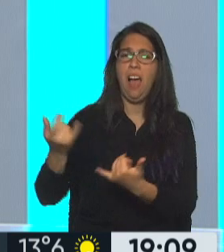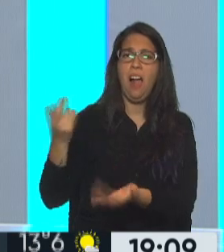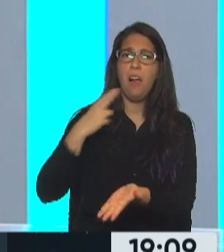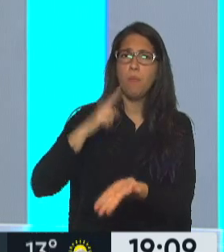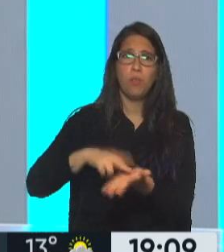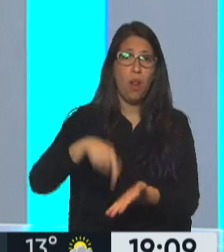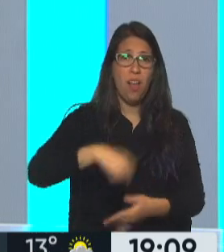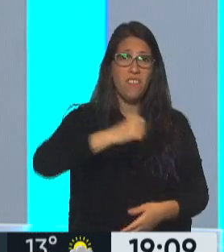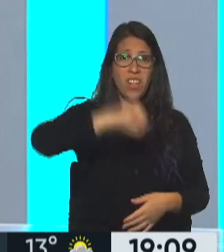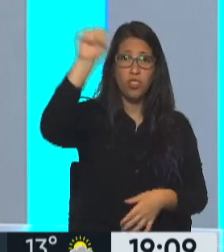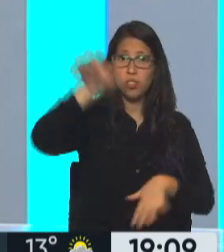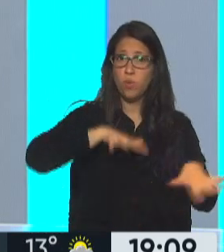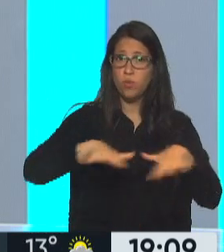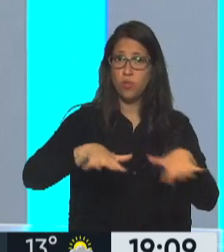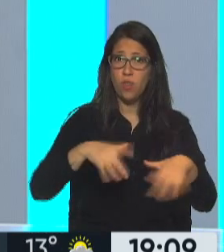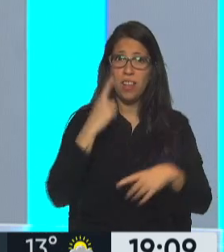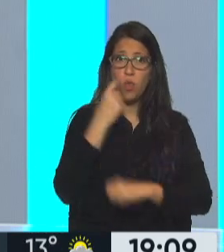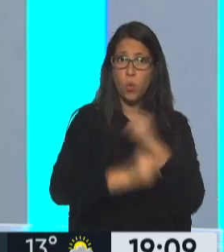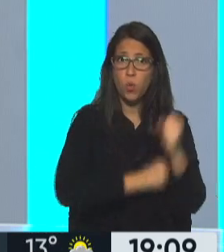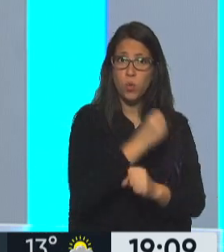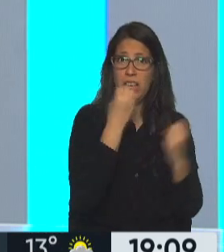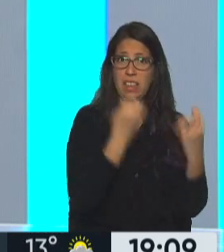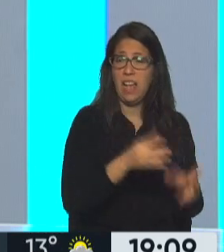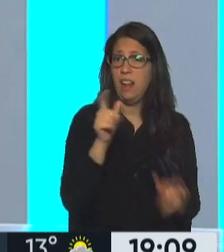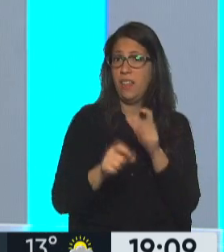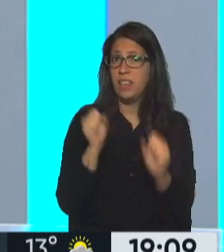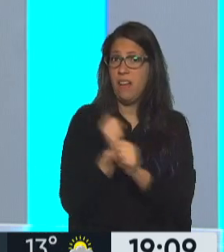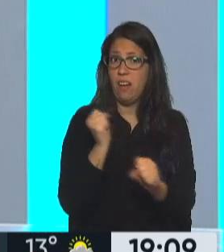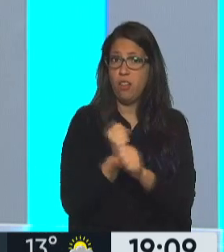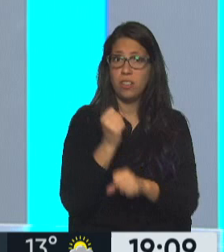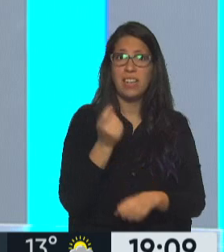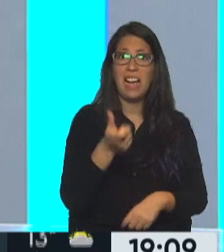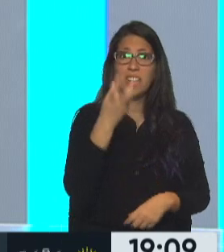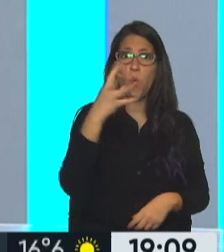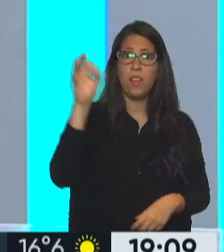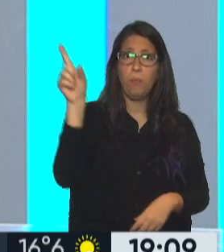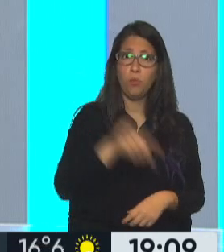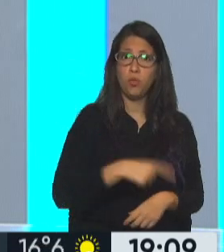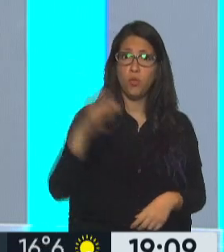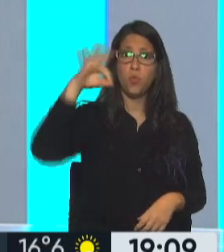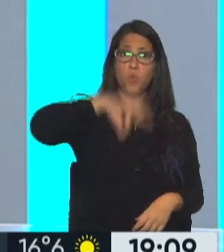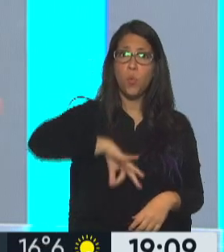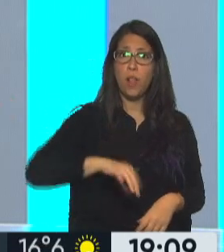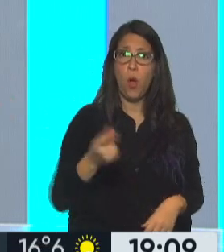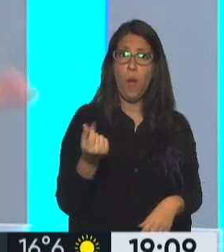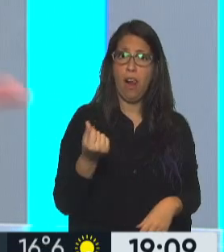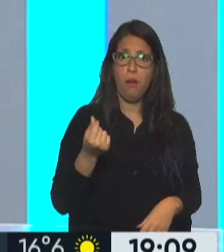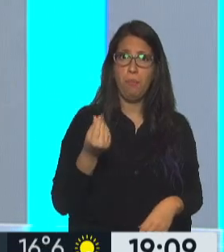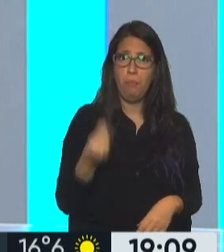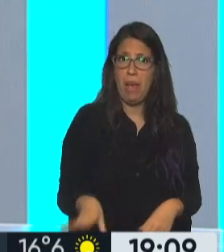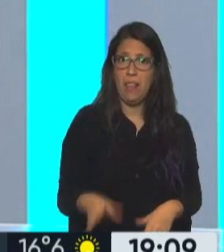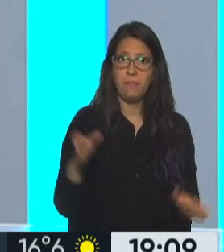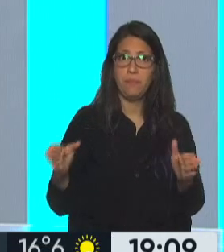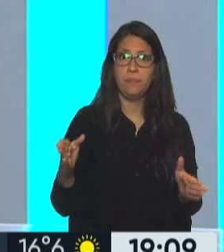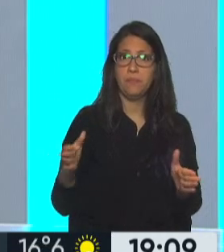inflación que tenemos con la situación como está en la industria los trabajadores que han perdido casi un 40% de de su ingreso entre el